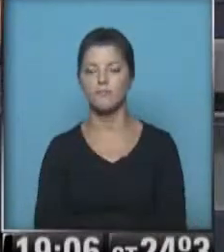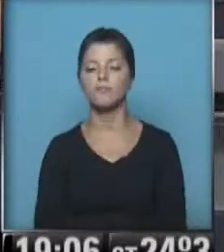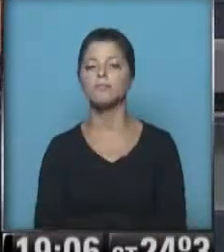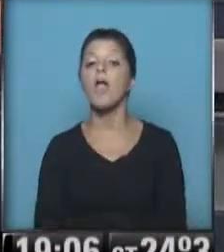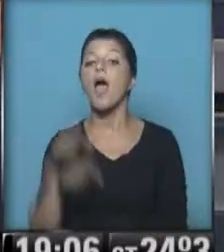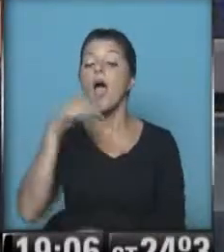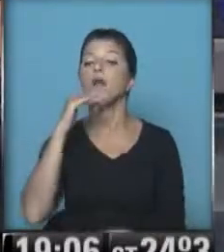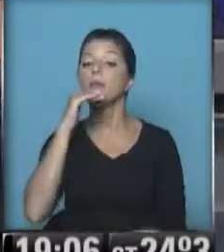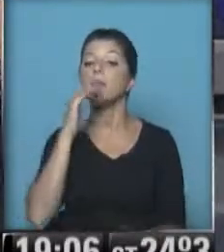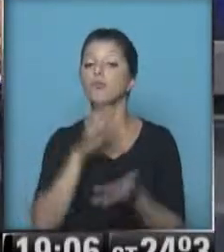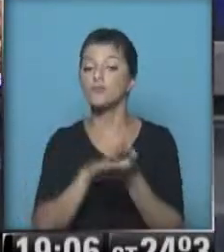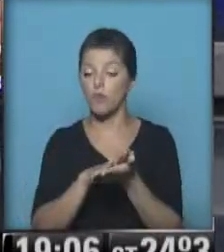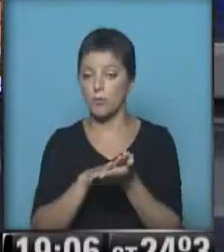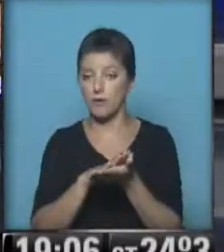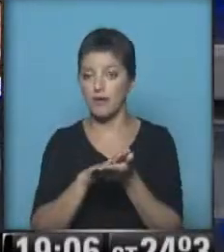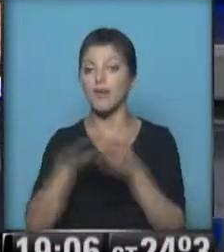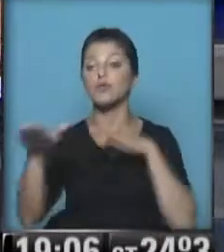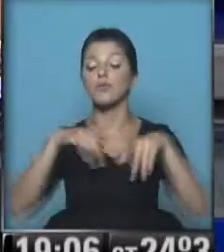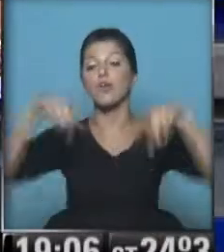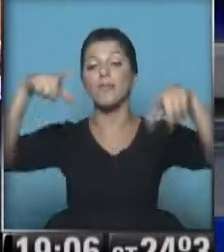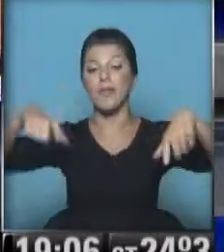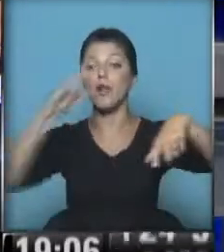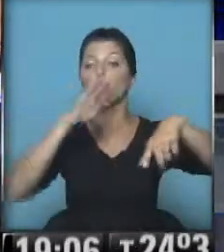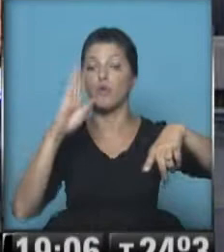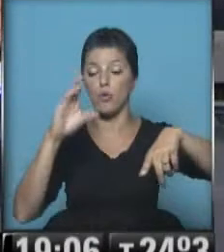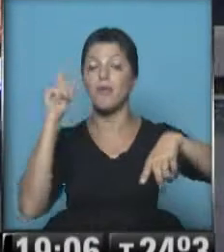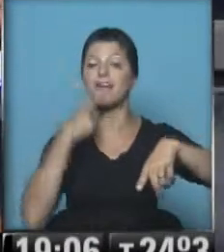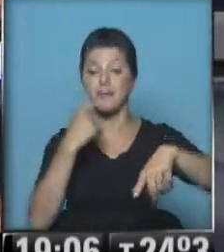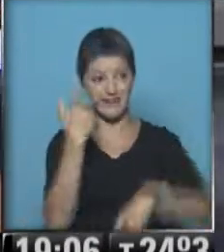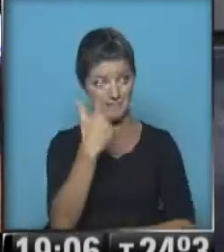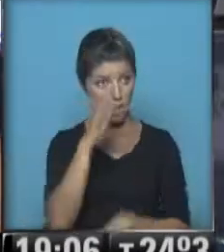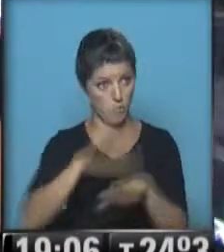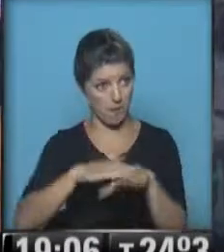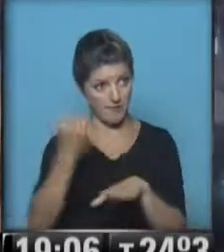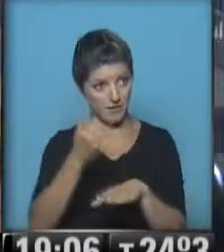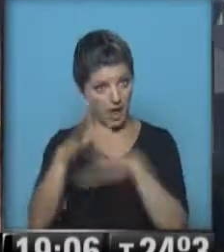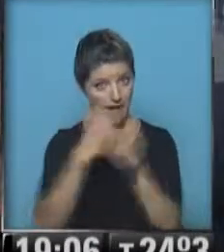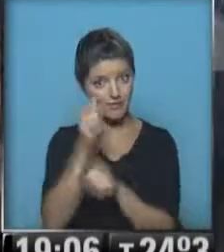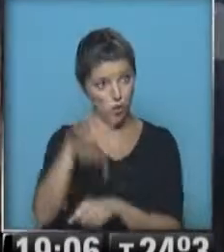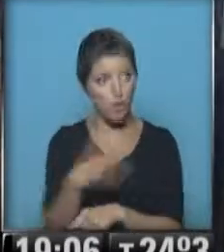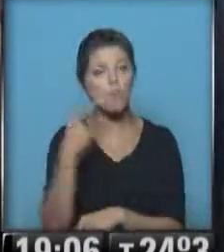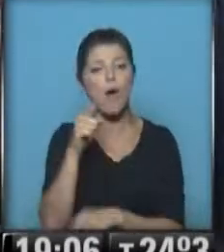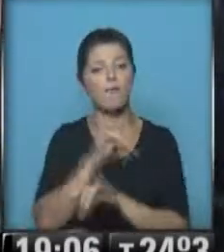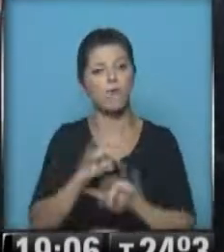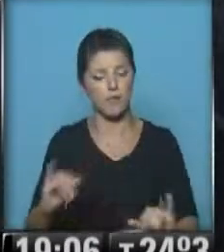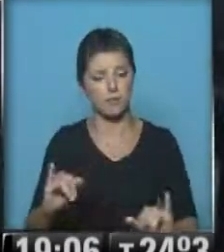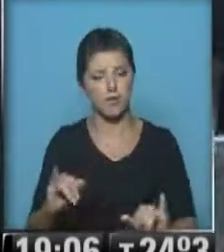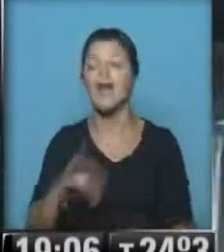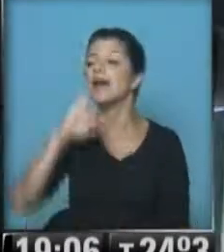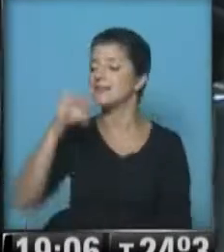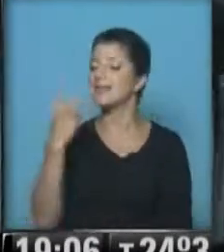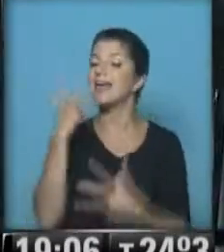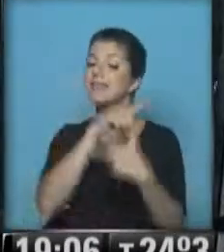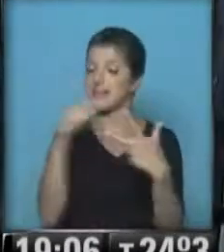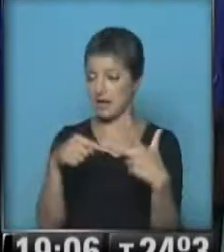Vamos a hablar ahora de lo que sucedió en River Plate. Hay tres imputados, Pablo. Por ahora, ¿cuáles son las novedades? Sí, son tres